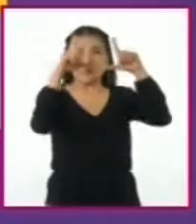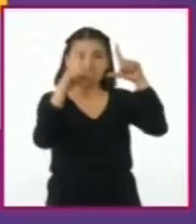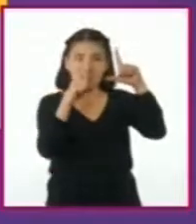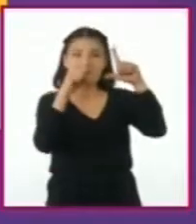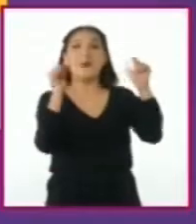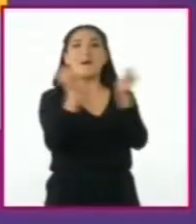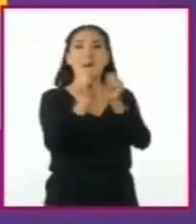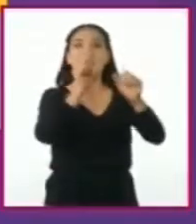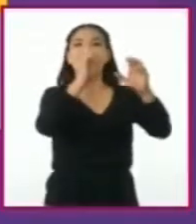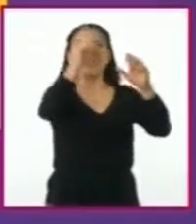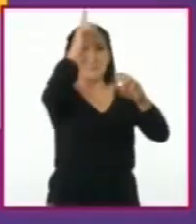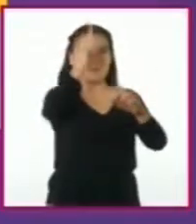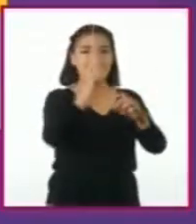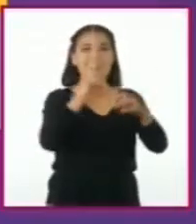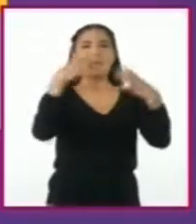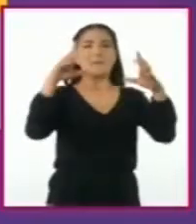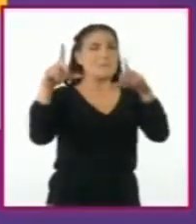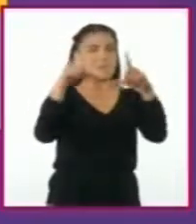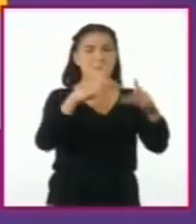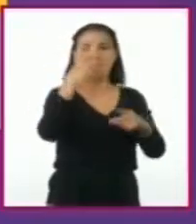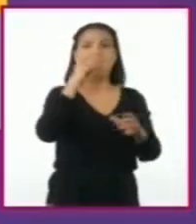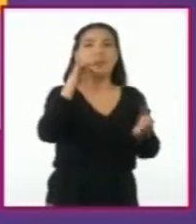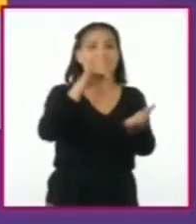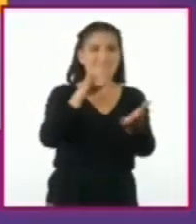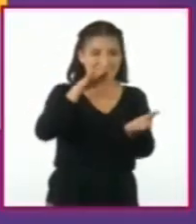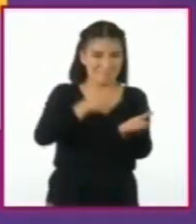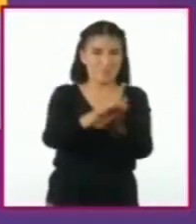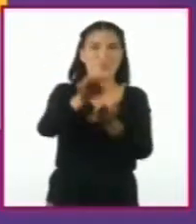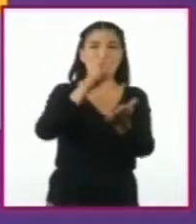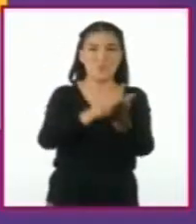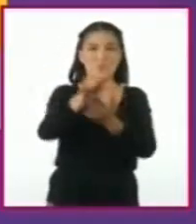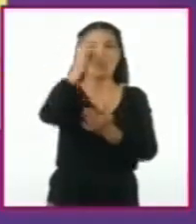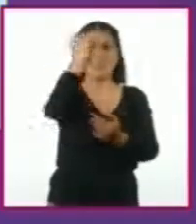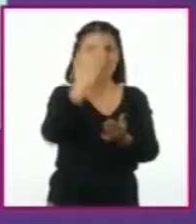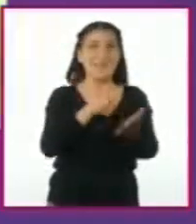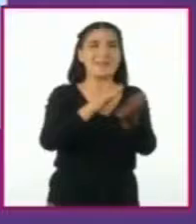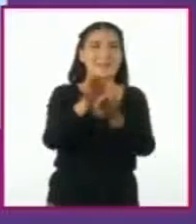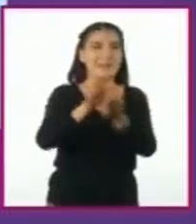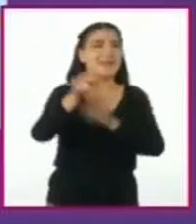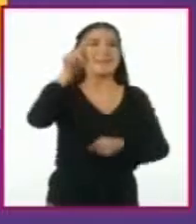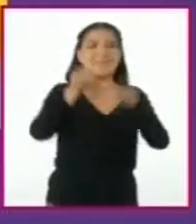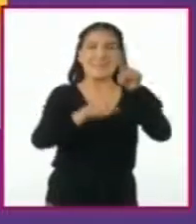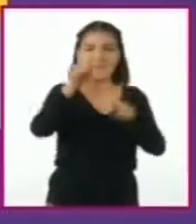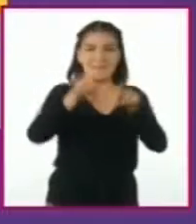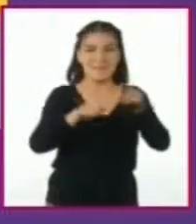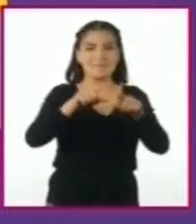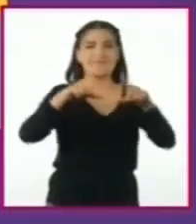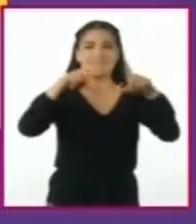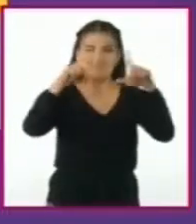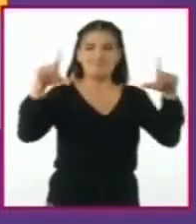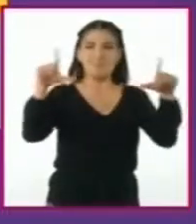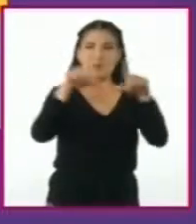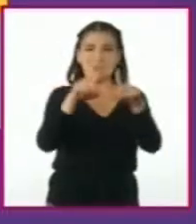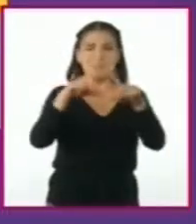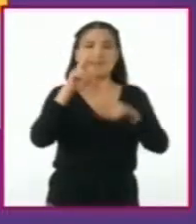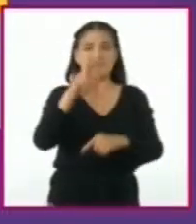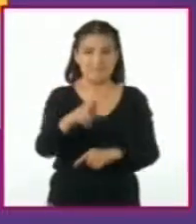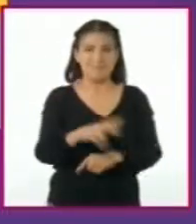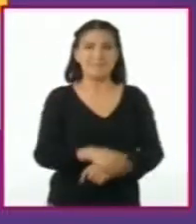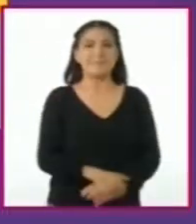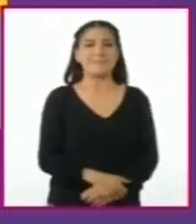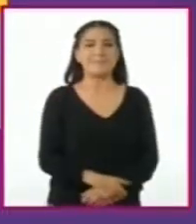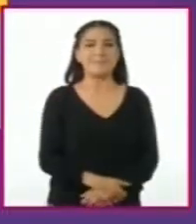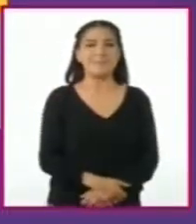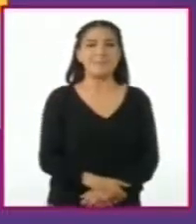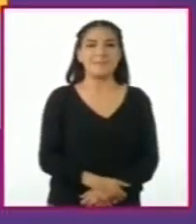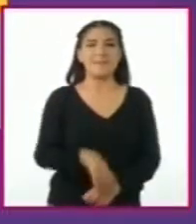Luna. Imprimió varias fotografías de esa imagen en diferentes tamaños. Veámoslas. A